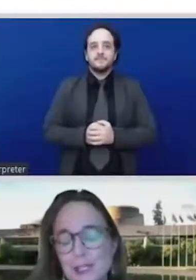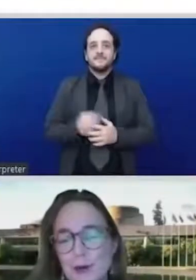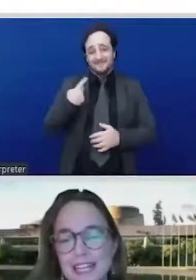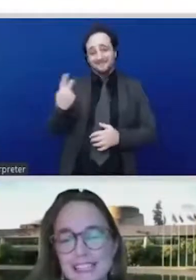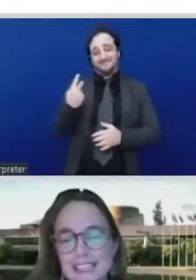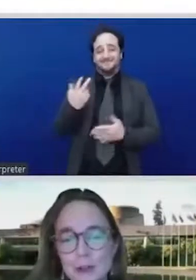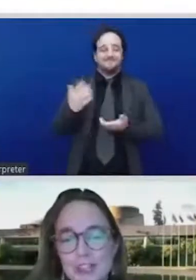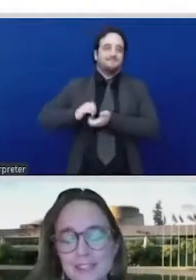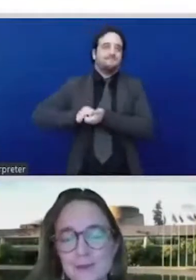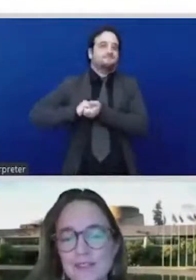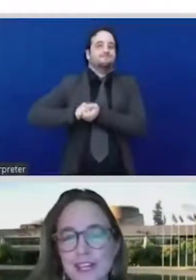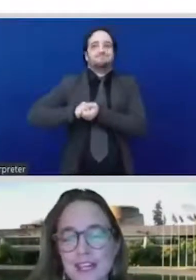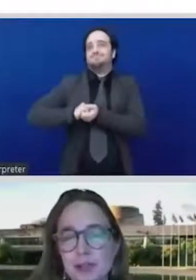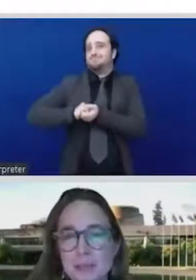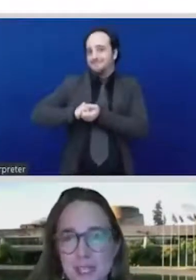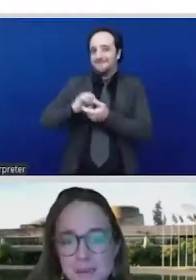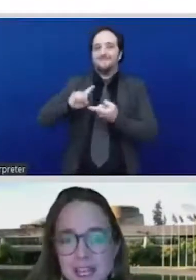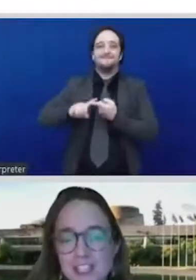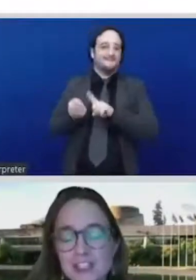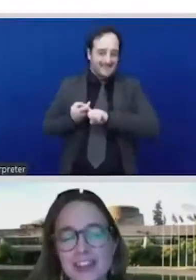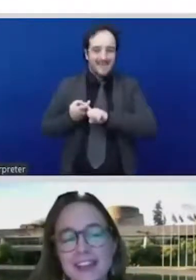saludarlas a todas. Voy a hablar en Spanish.